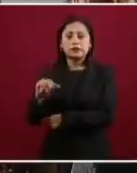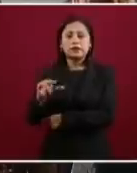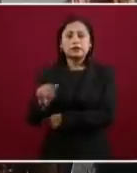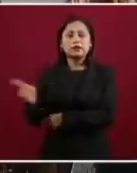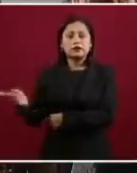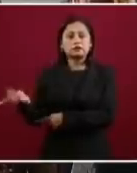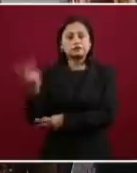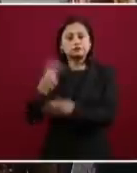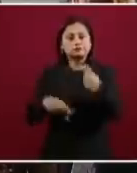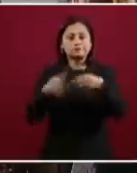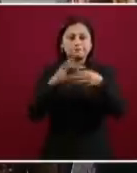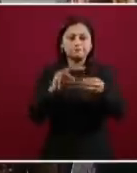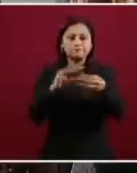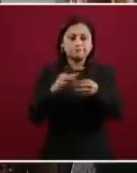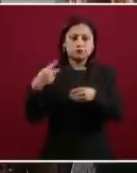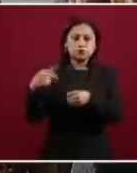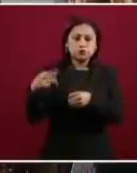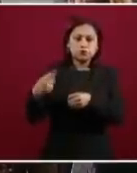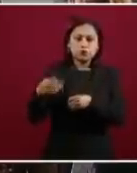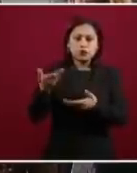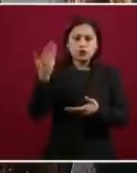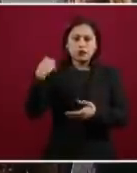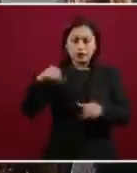que ha venido coordinando. Gracias.